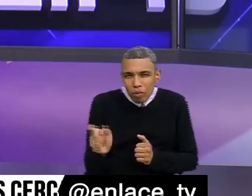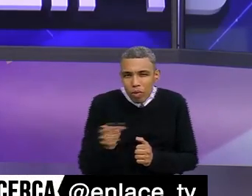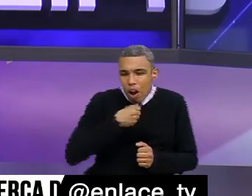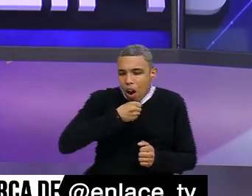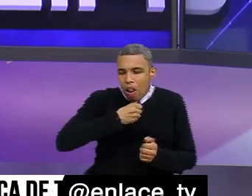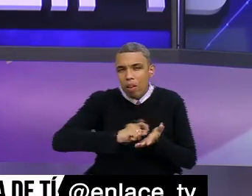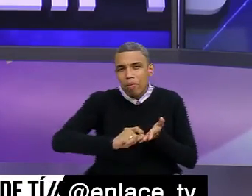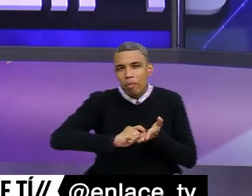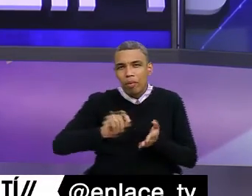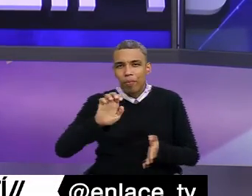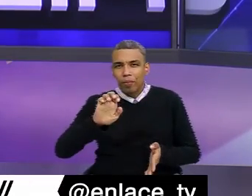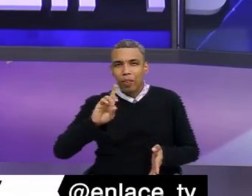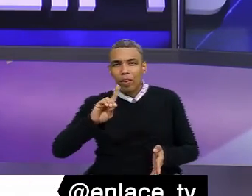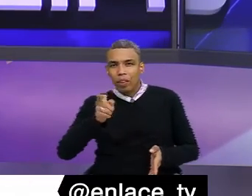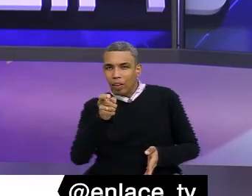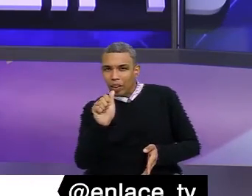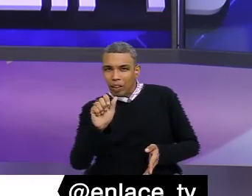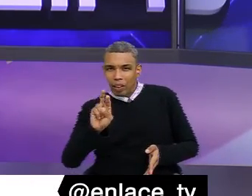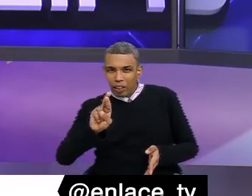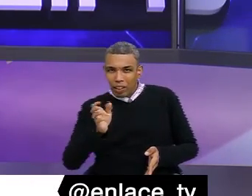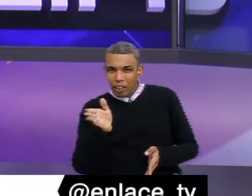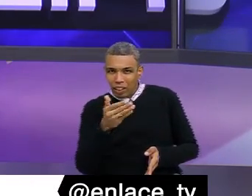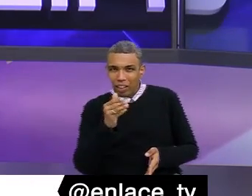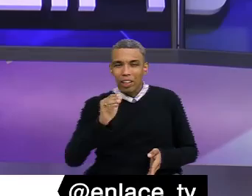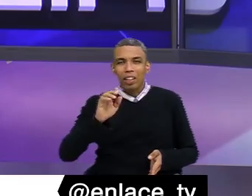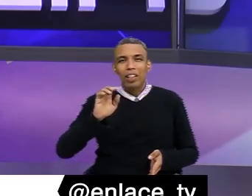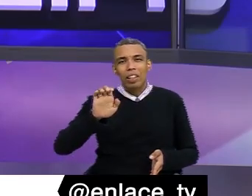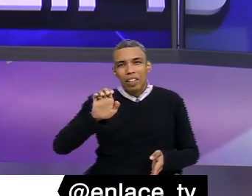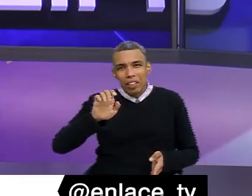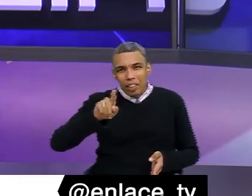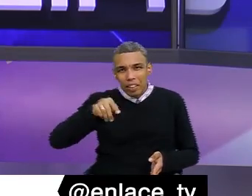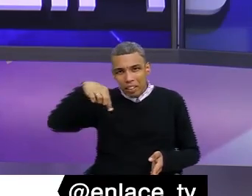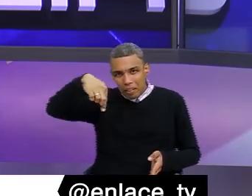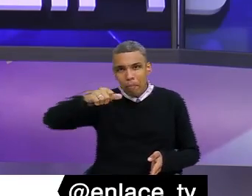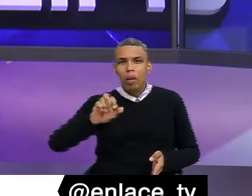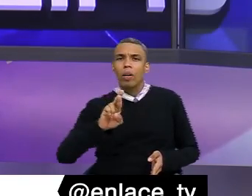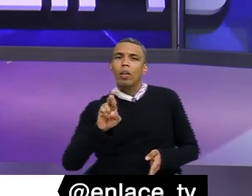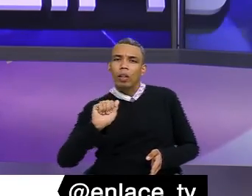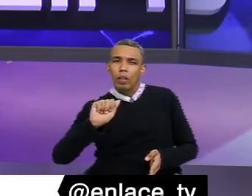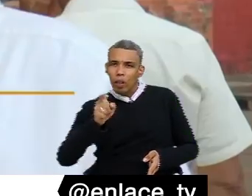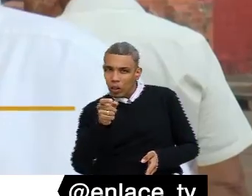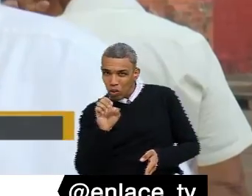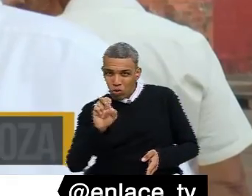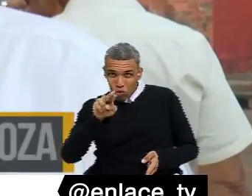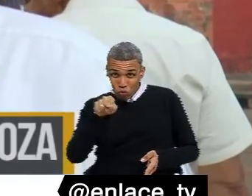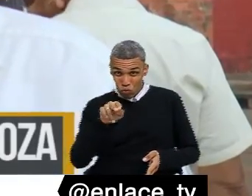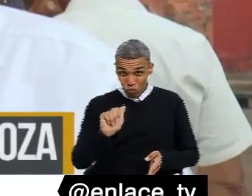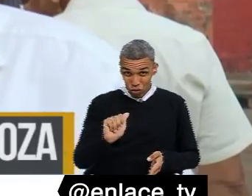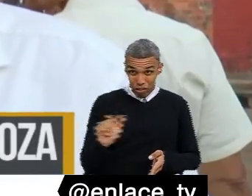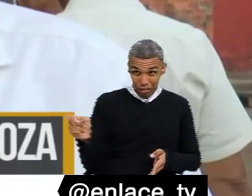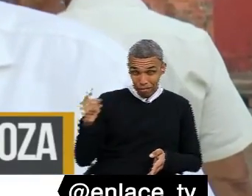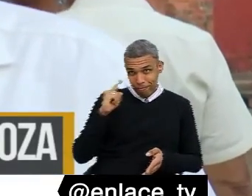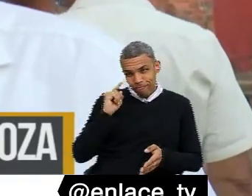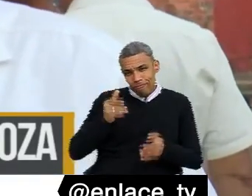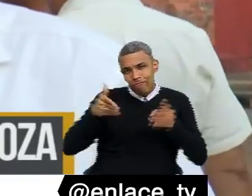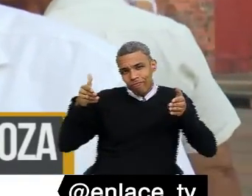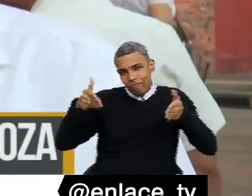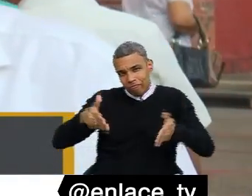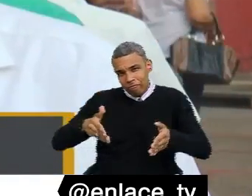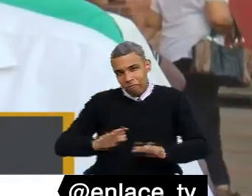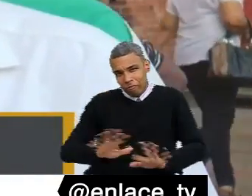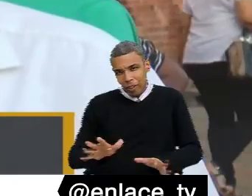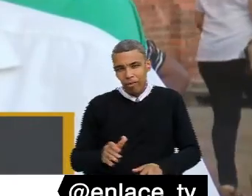Edgar Arturo Esparragosa. Enrique Fuentes, su jefe, lo recuerda así. Cuando yo llegué a RCN, ya